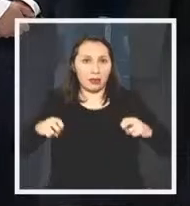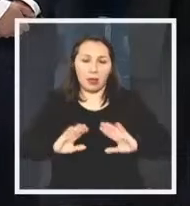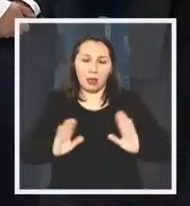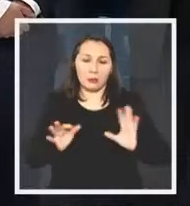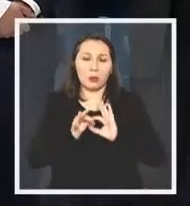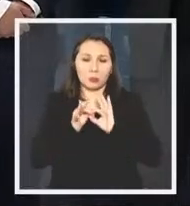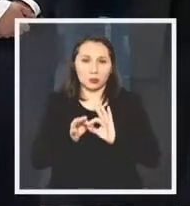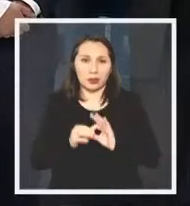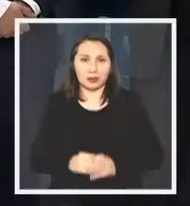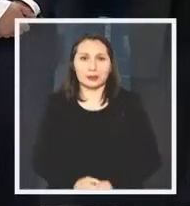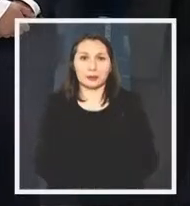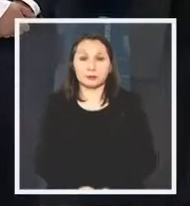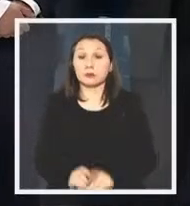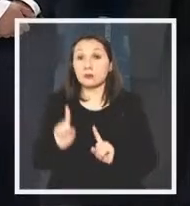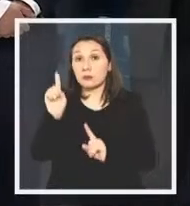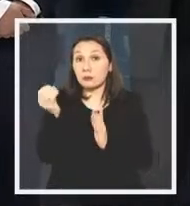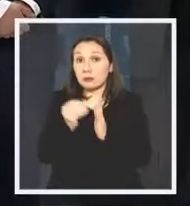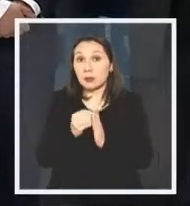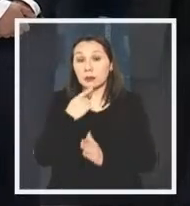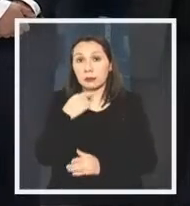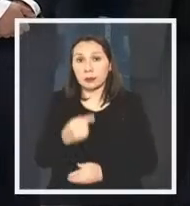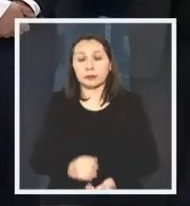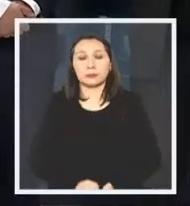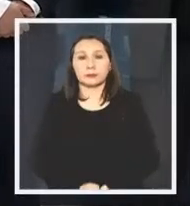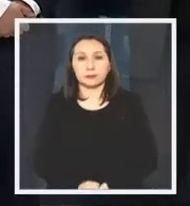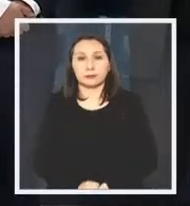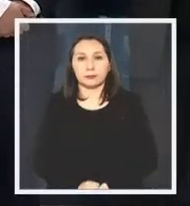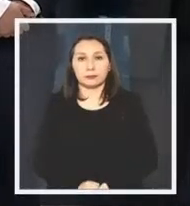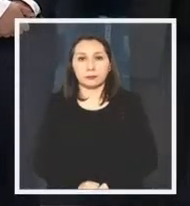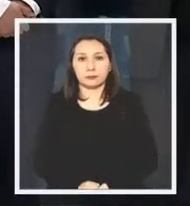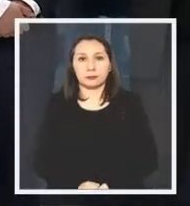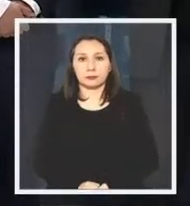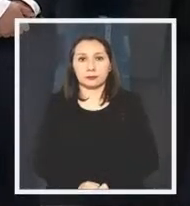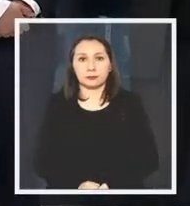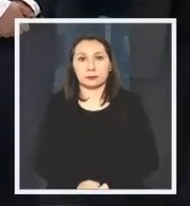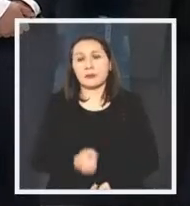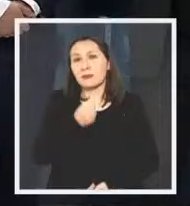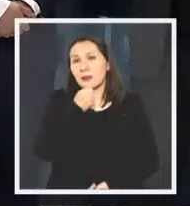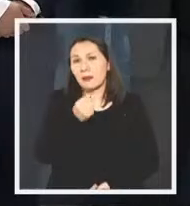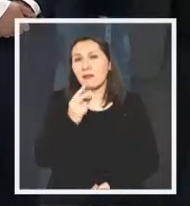gracias hay alguna otra pregunta No ya perfecto